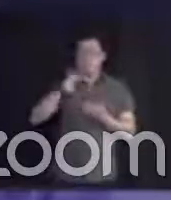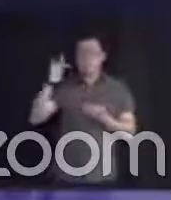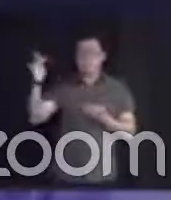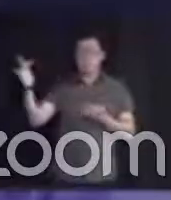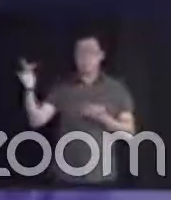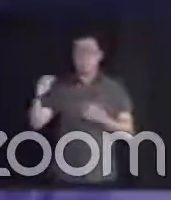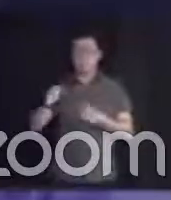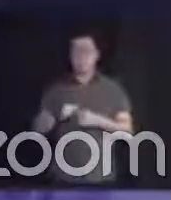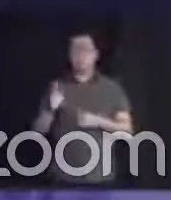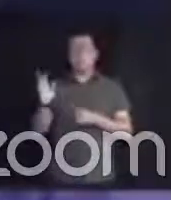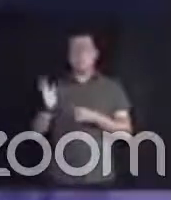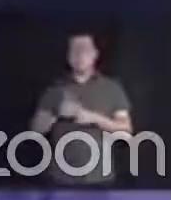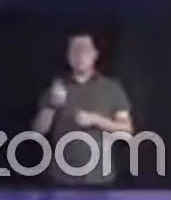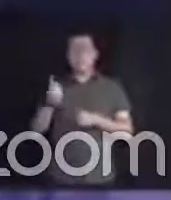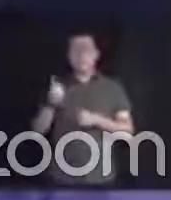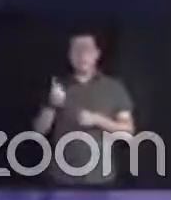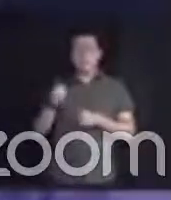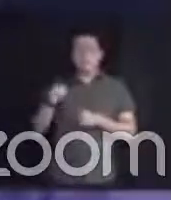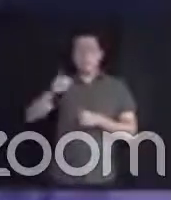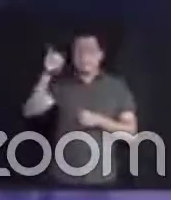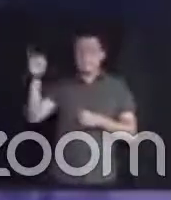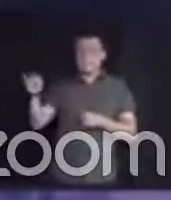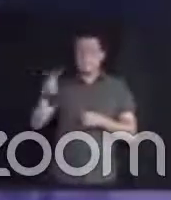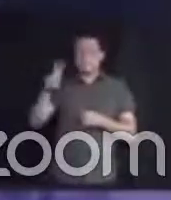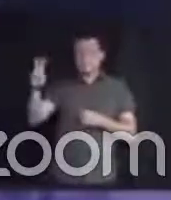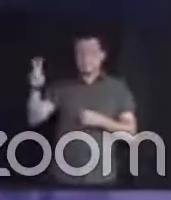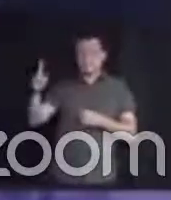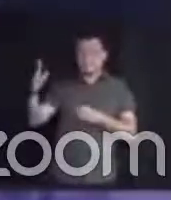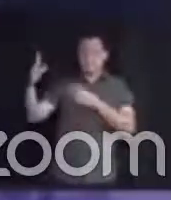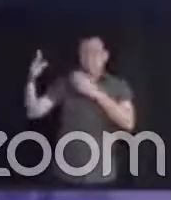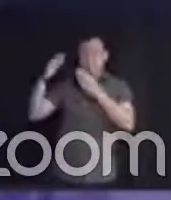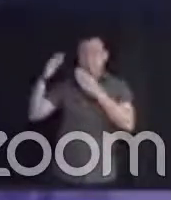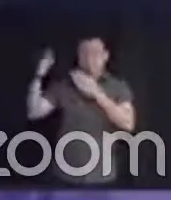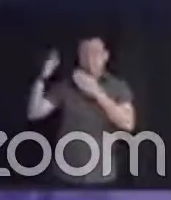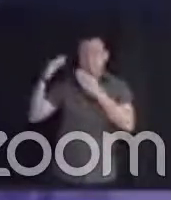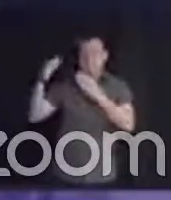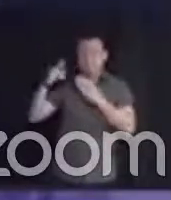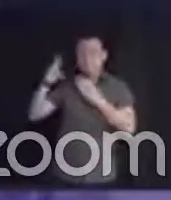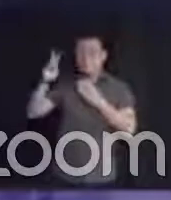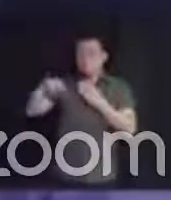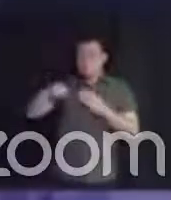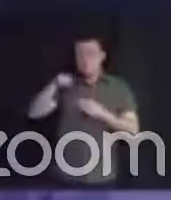que nos enseñó a creérnosla.